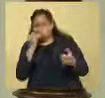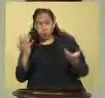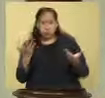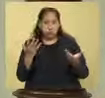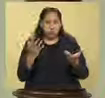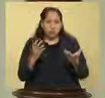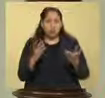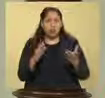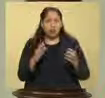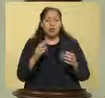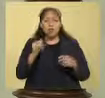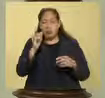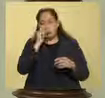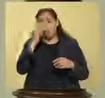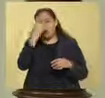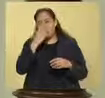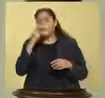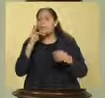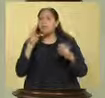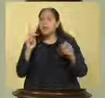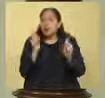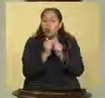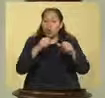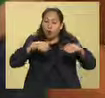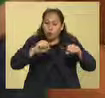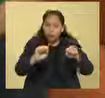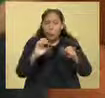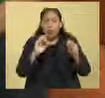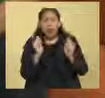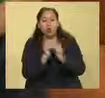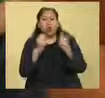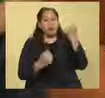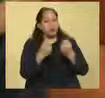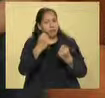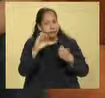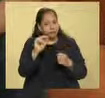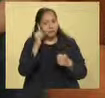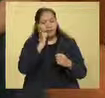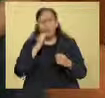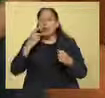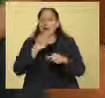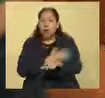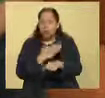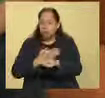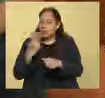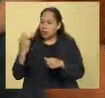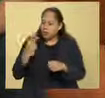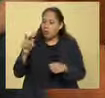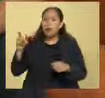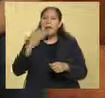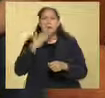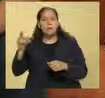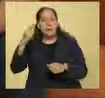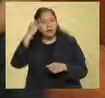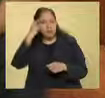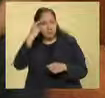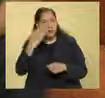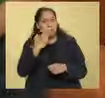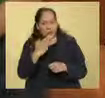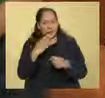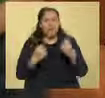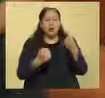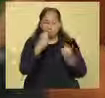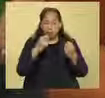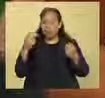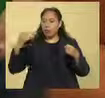cosa que no está bien tampoco que agarrar o no conducir porque tengan siempre alguien que los pueda llevar en buenas condiciones son el